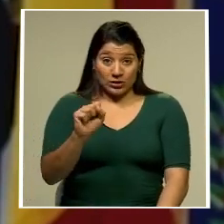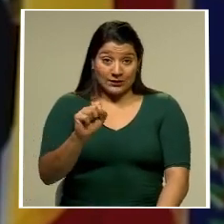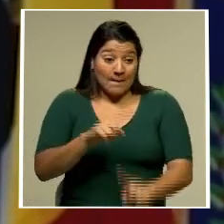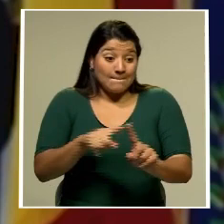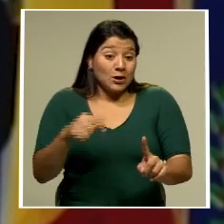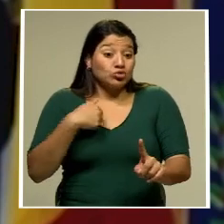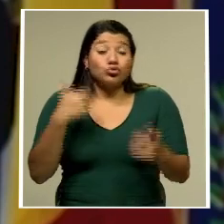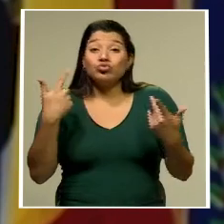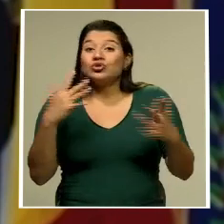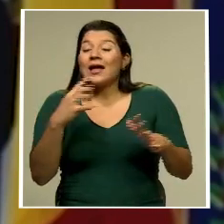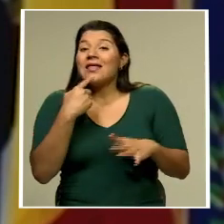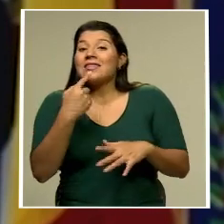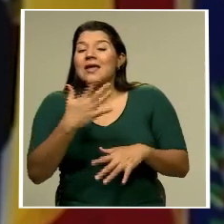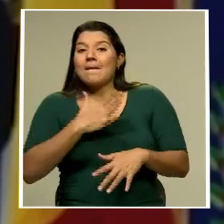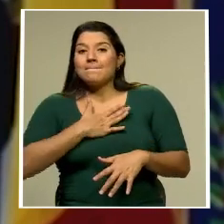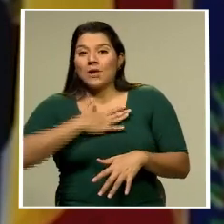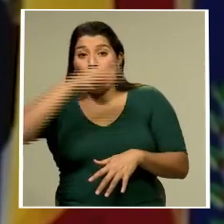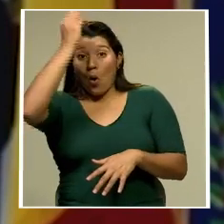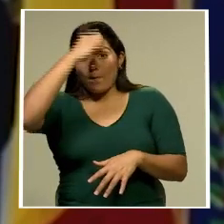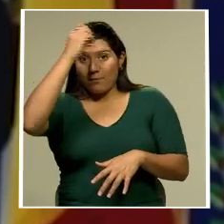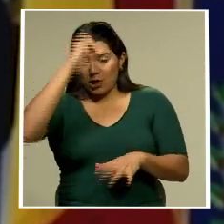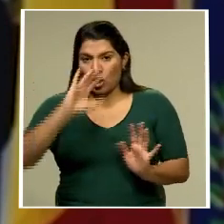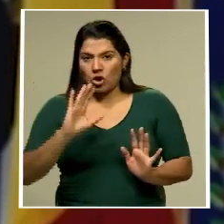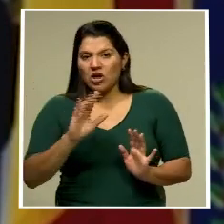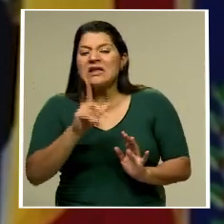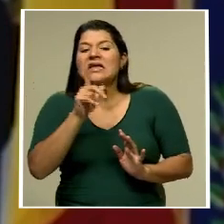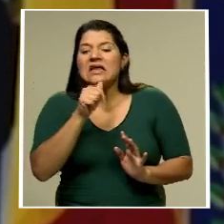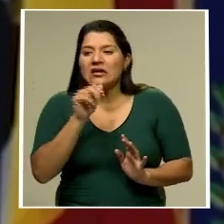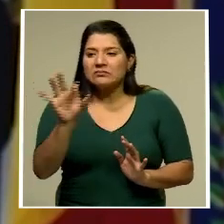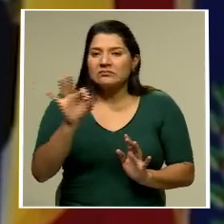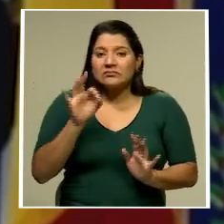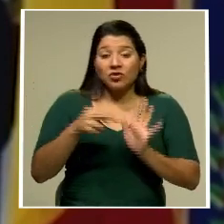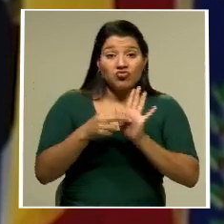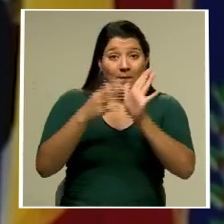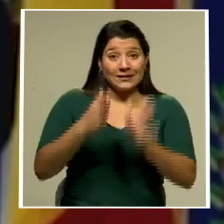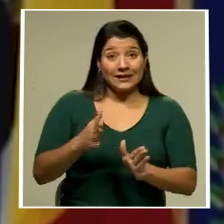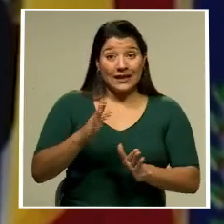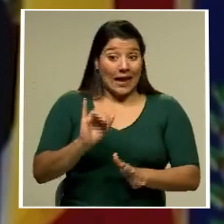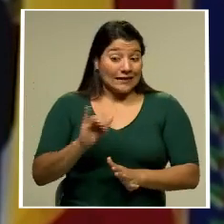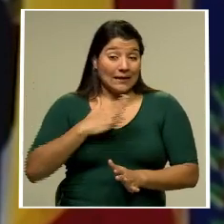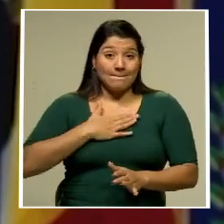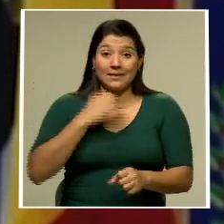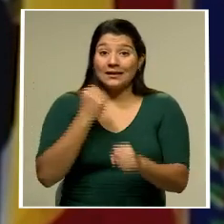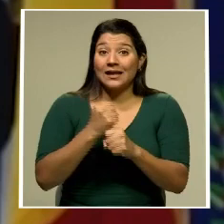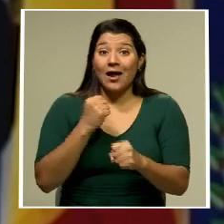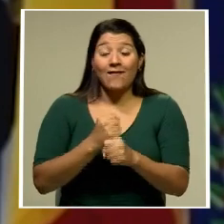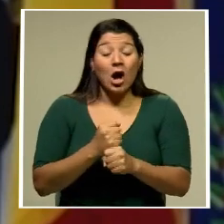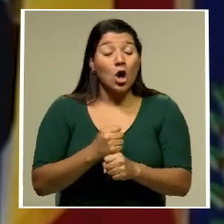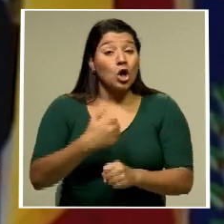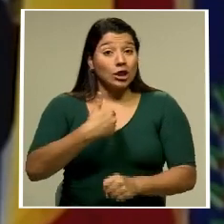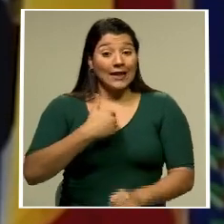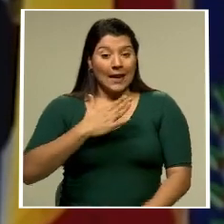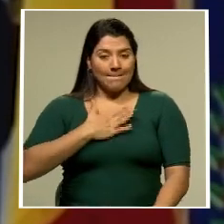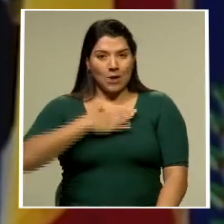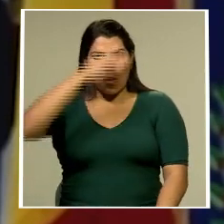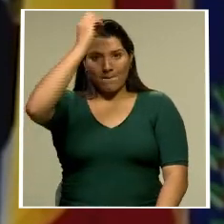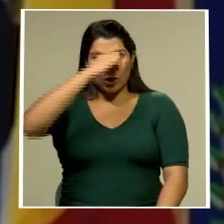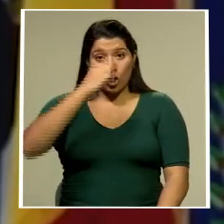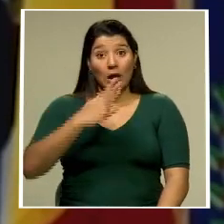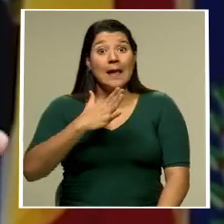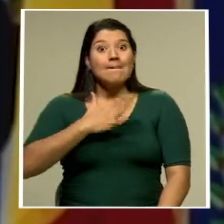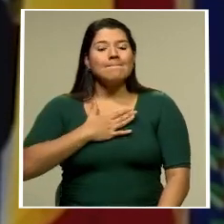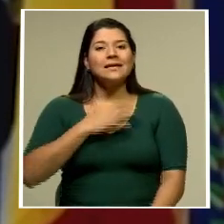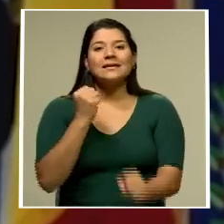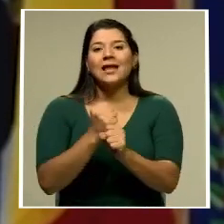criterio de lo que debe ser esa representación. Es mi trabajo tener un criterio. Y es mi trabajo tener un criterio